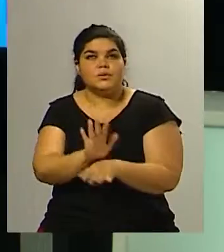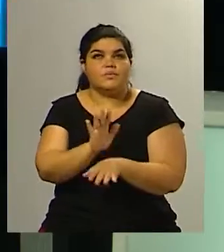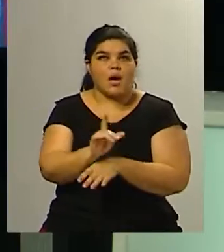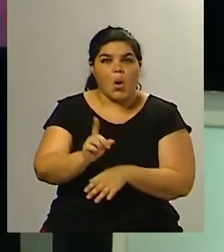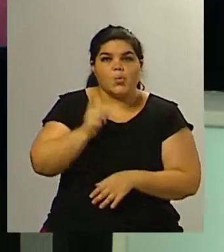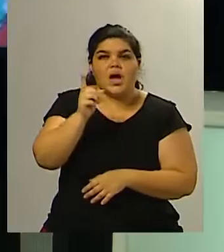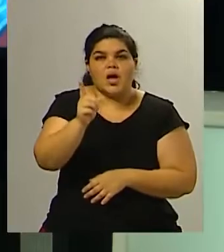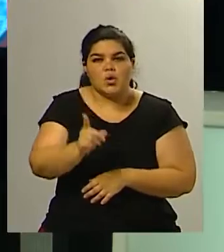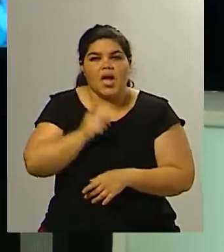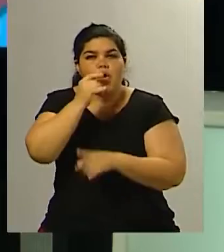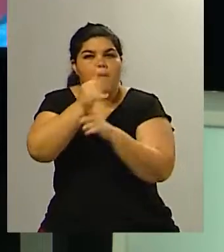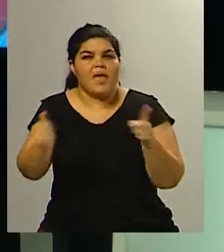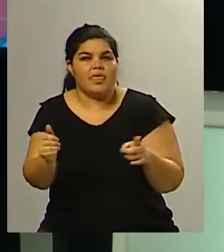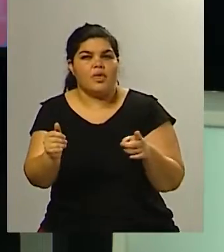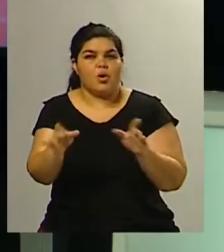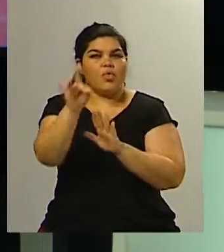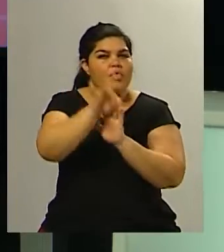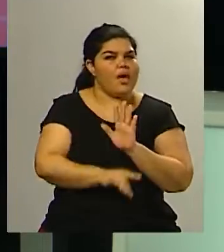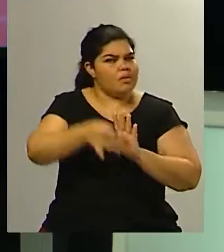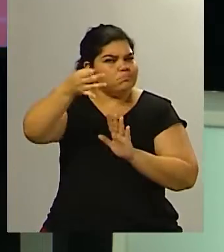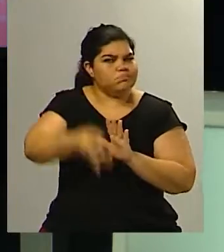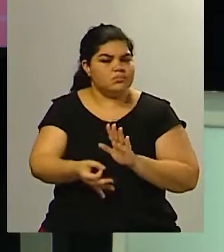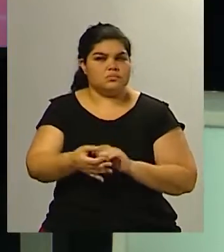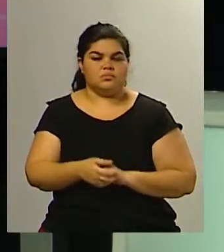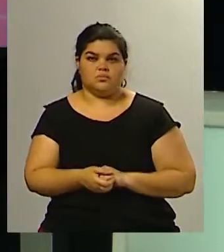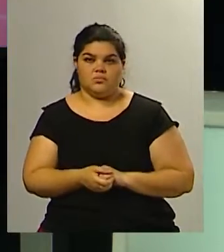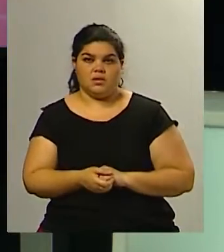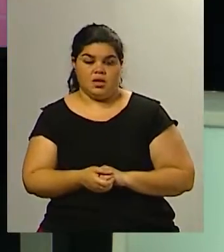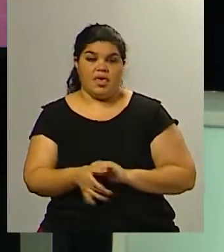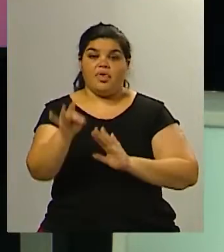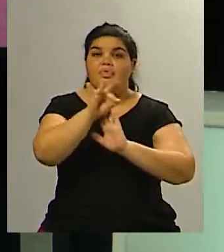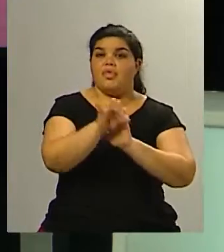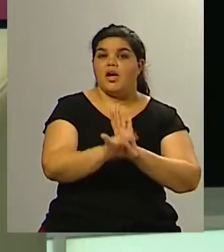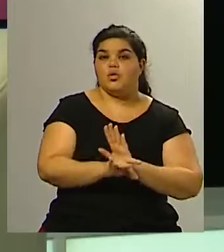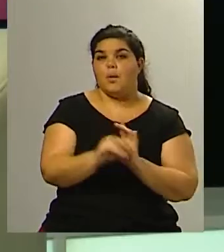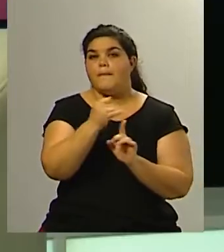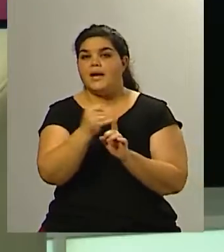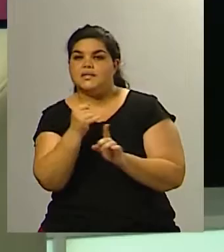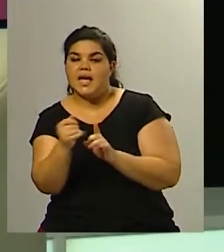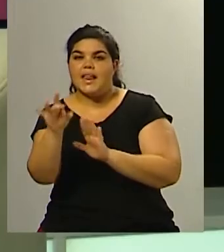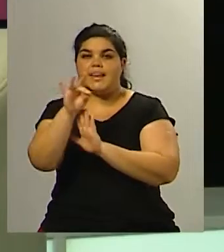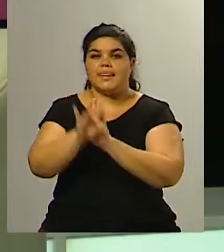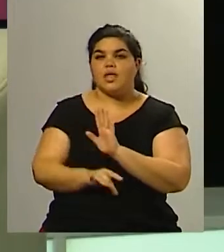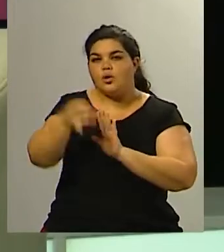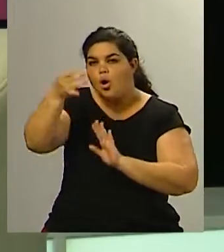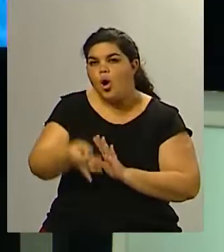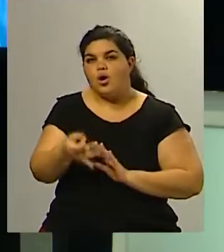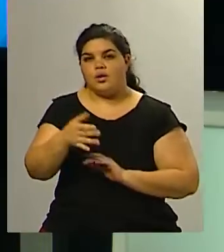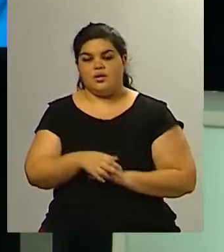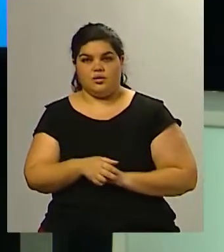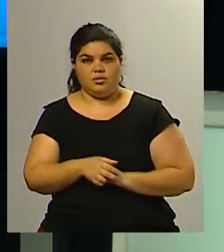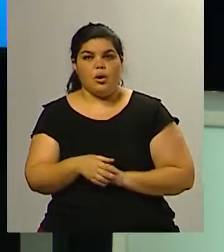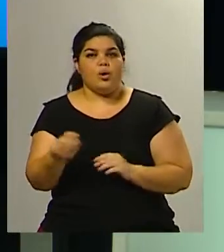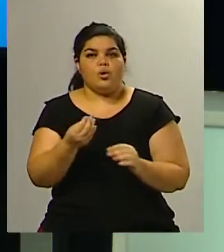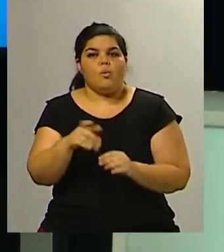medio tenemos datos concretos, más allá de los datos parciales que se puedan ir arrojando. ¿Cuándo tienen datos concretos ustedes para empezar a